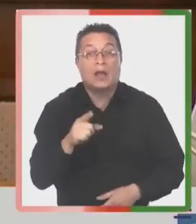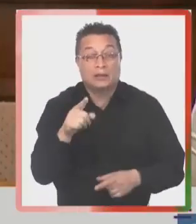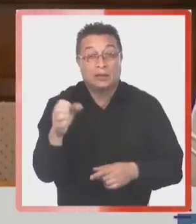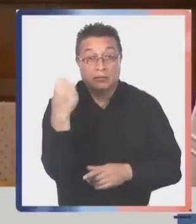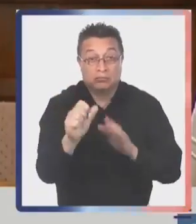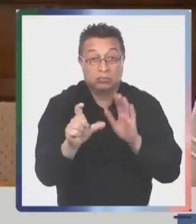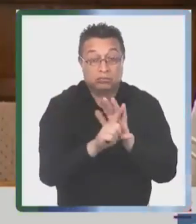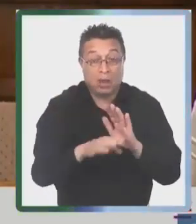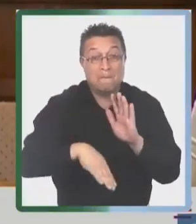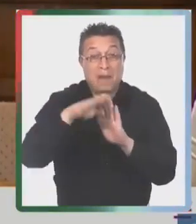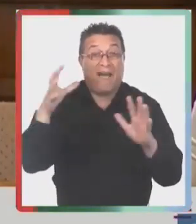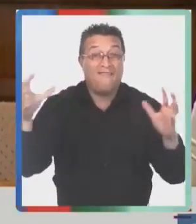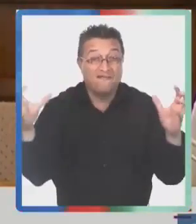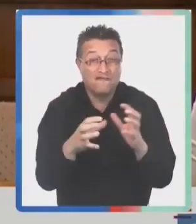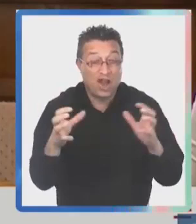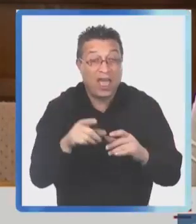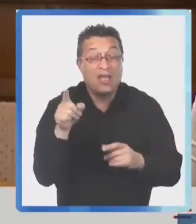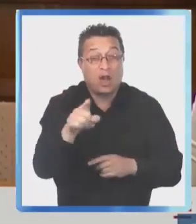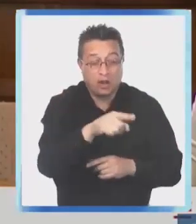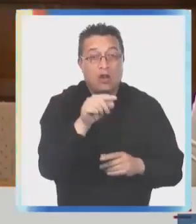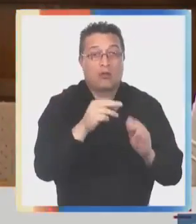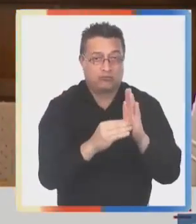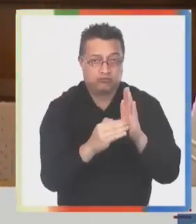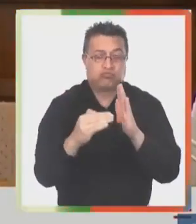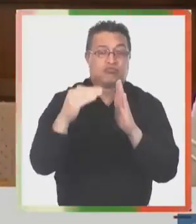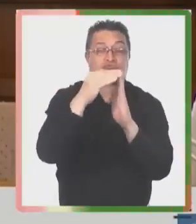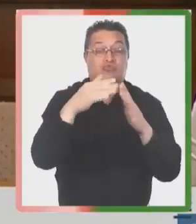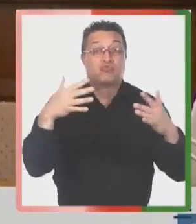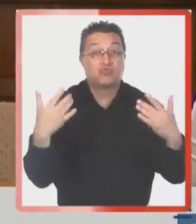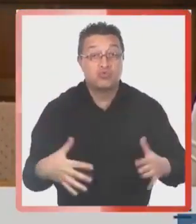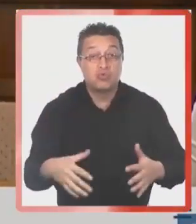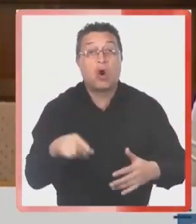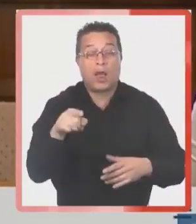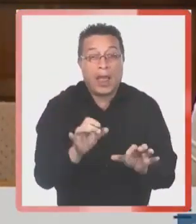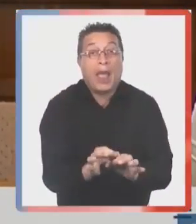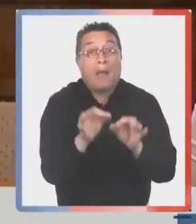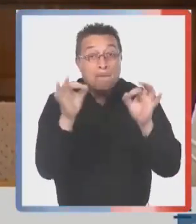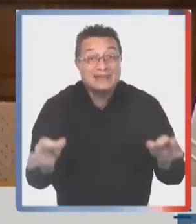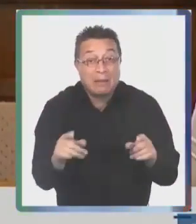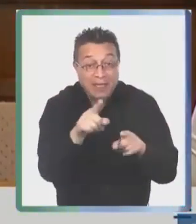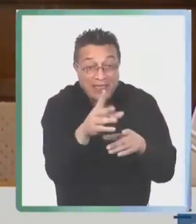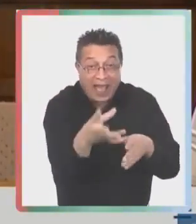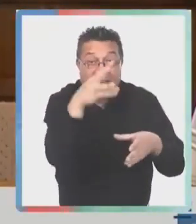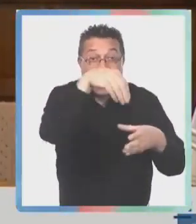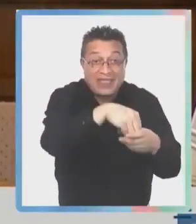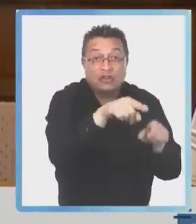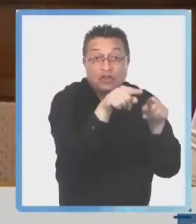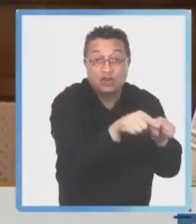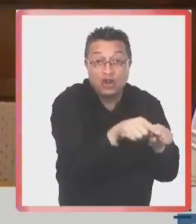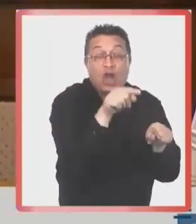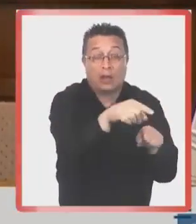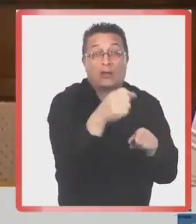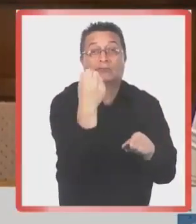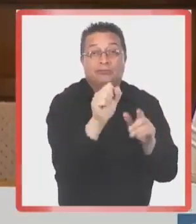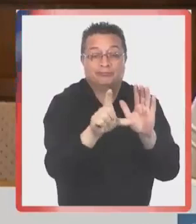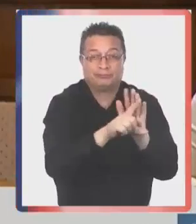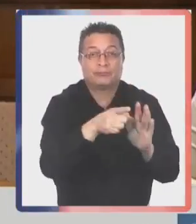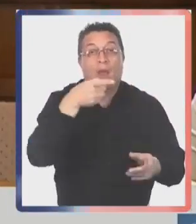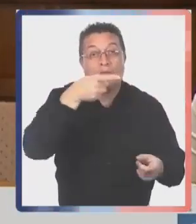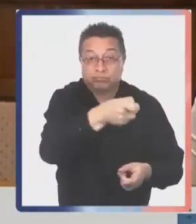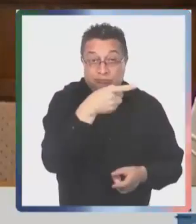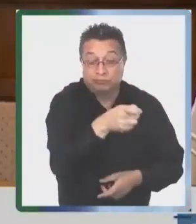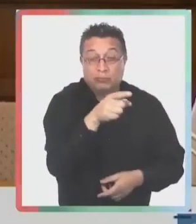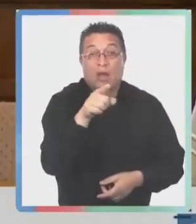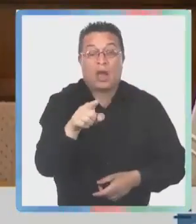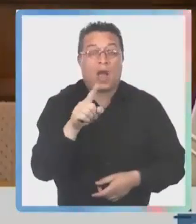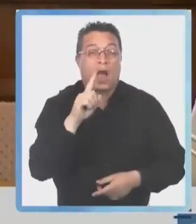significativamente, más de un 15%. Entonces, estos delitos, que son los más violentos de los violentos, tienen un salto enorme. Y particularmente dentro de